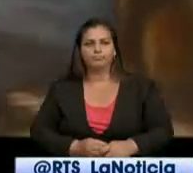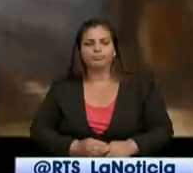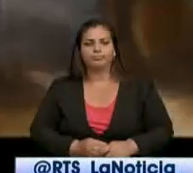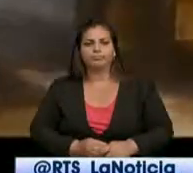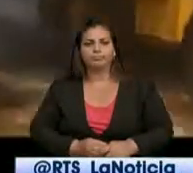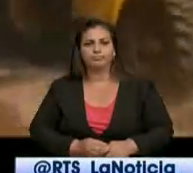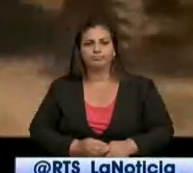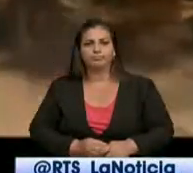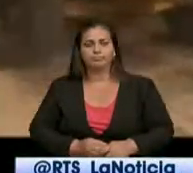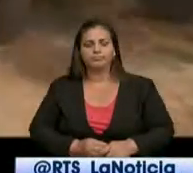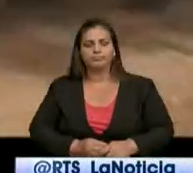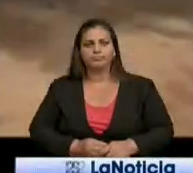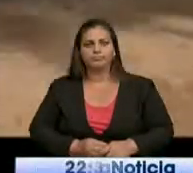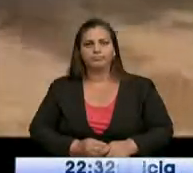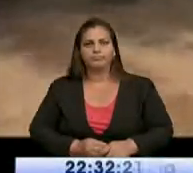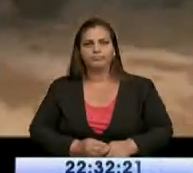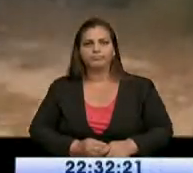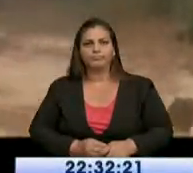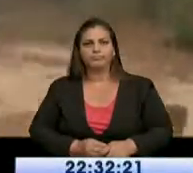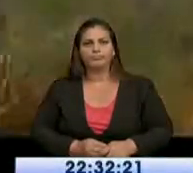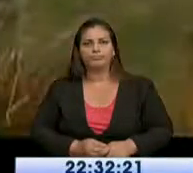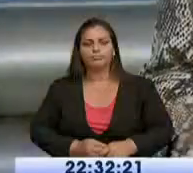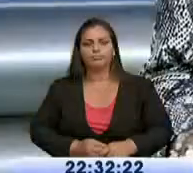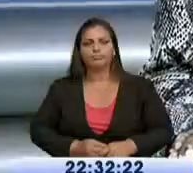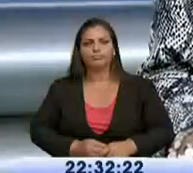Informó Julio César Saona.